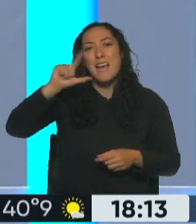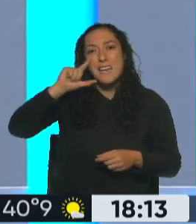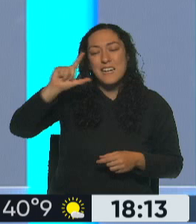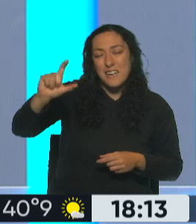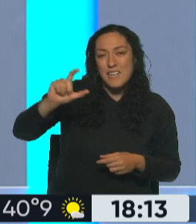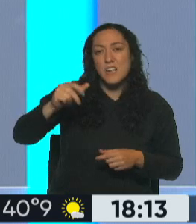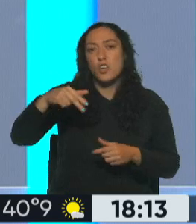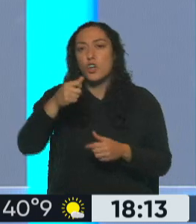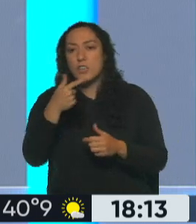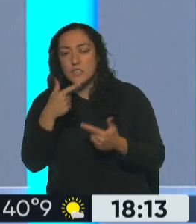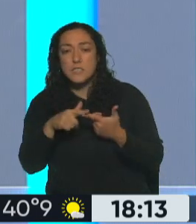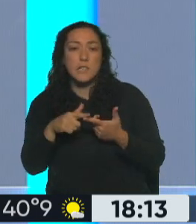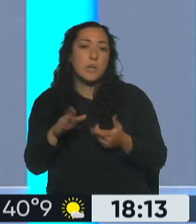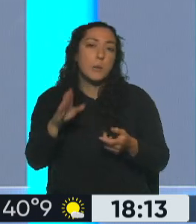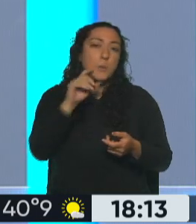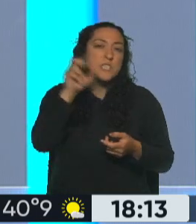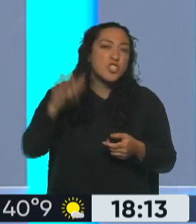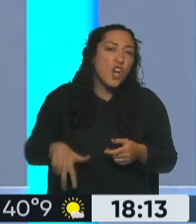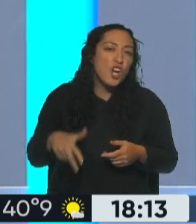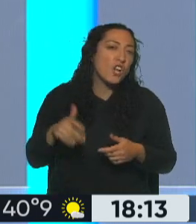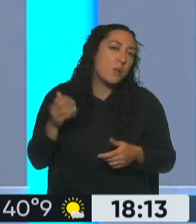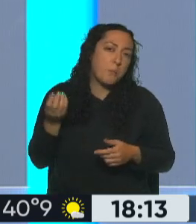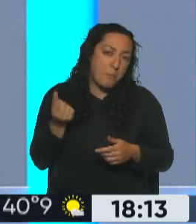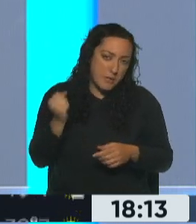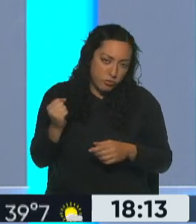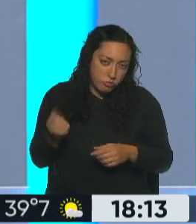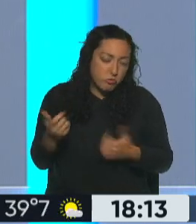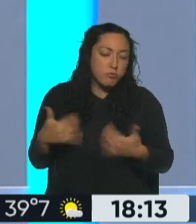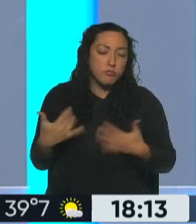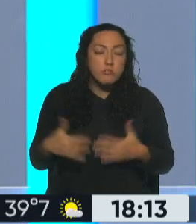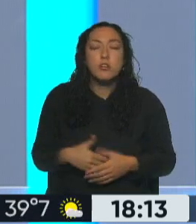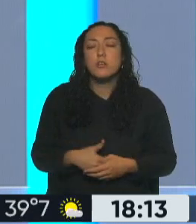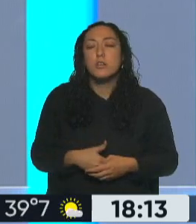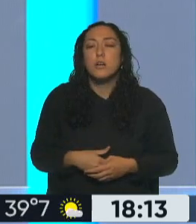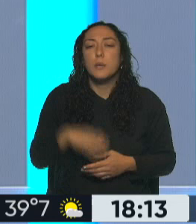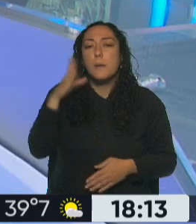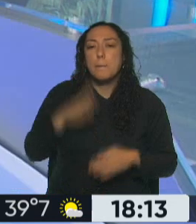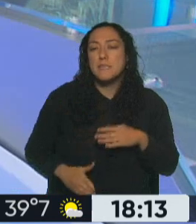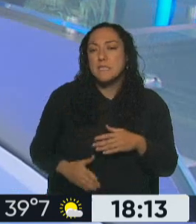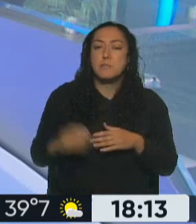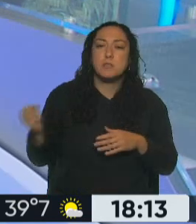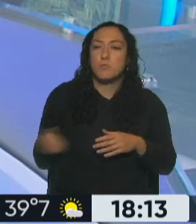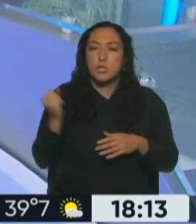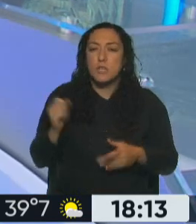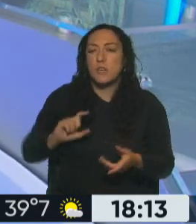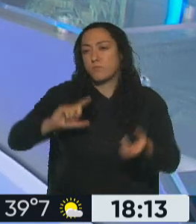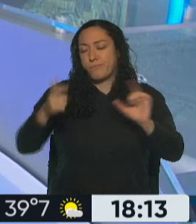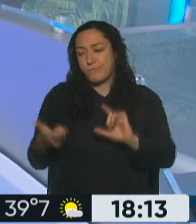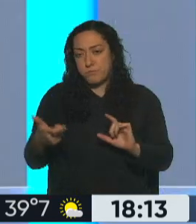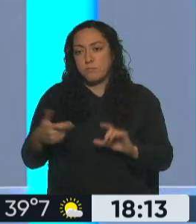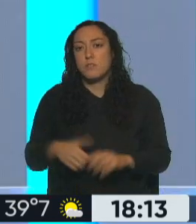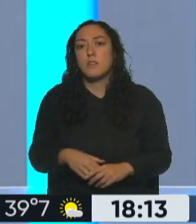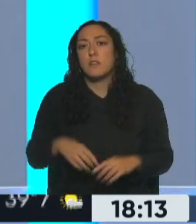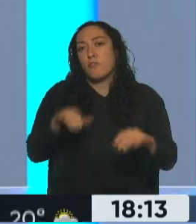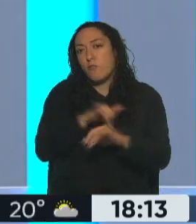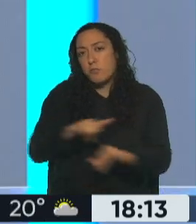está hablando de billones de pesos. Sí. Que hoy te había un vencimiento importante, lo renovó casi totalmente. No se está informando, y sería